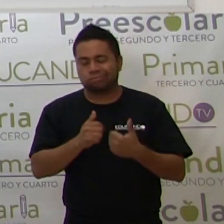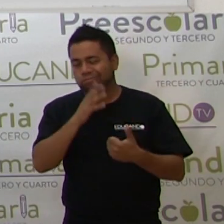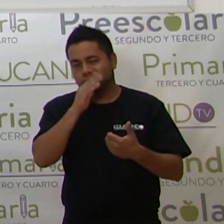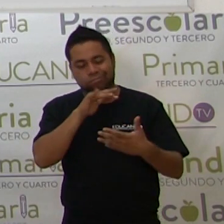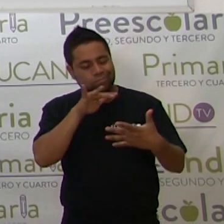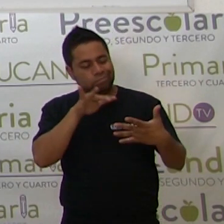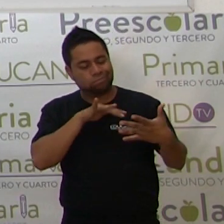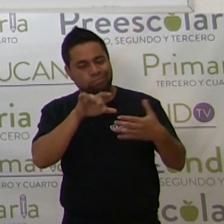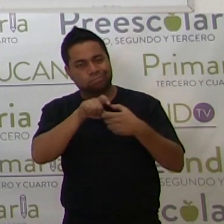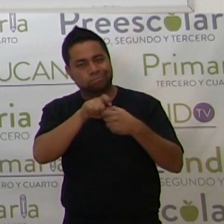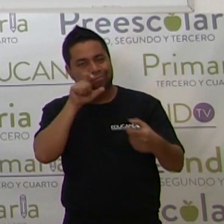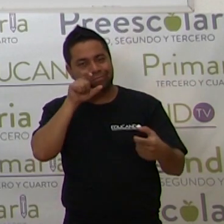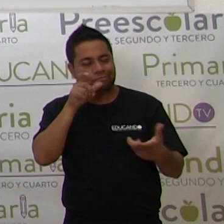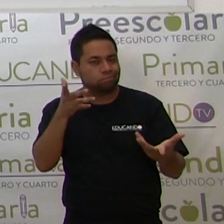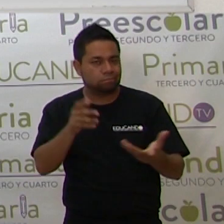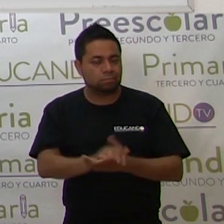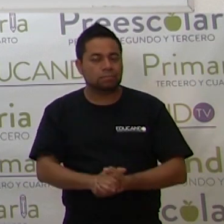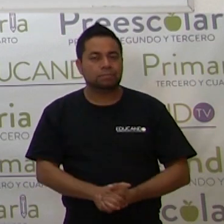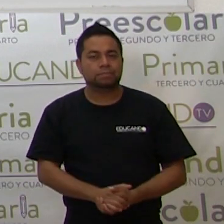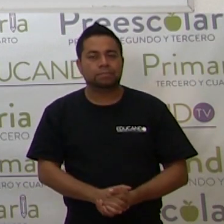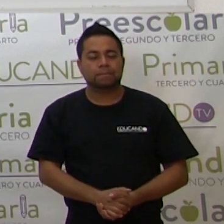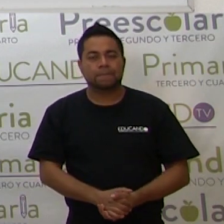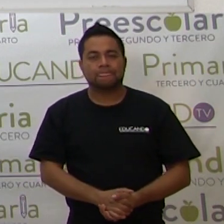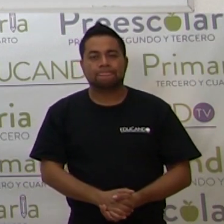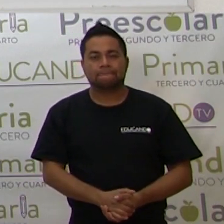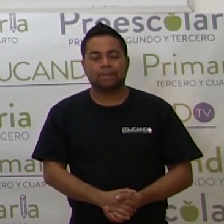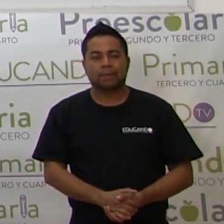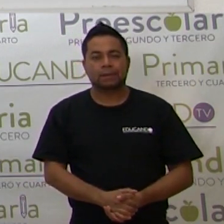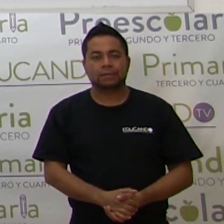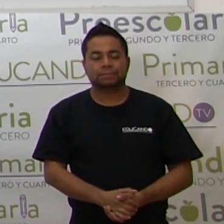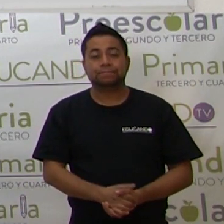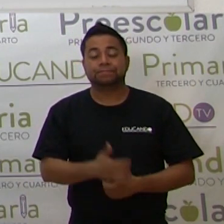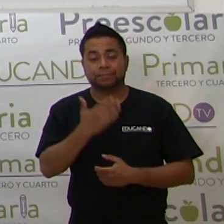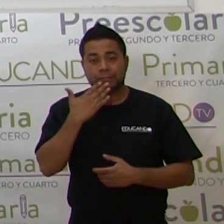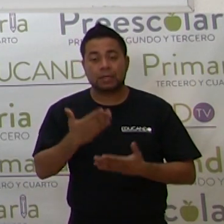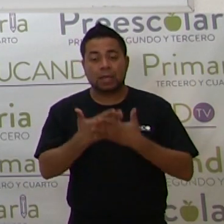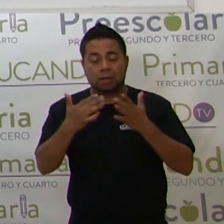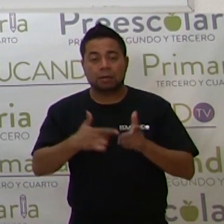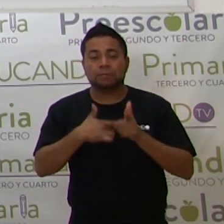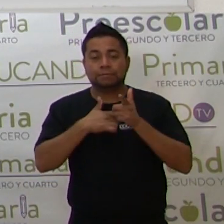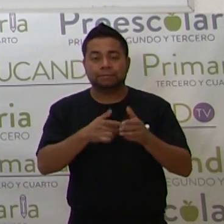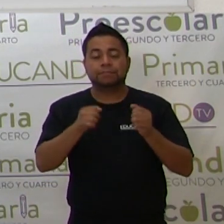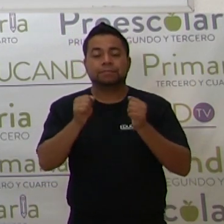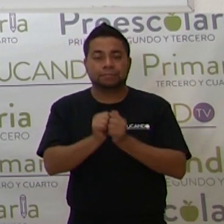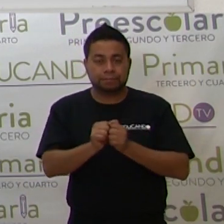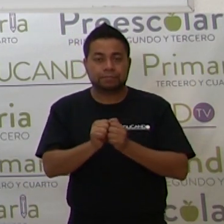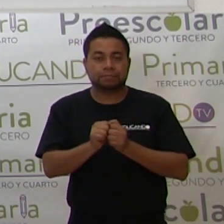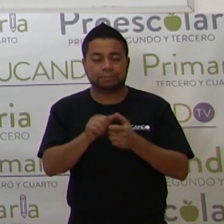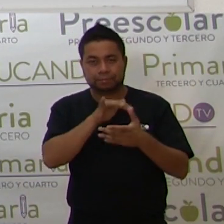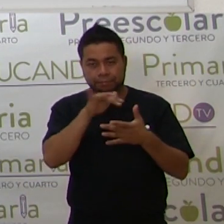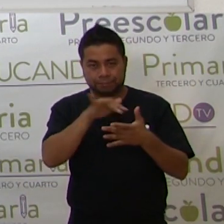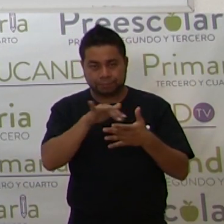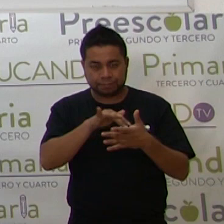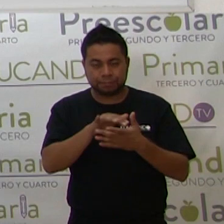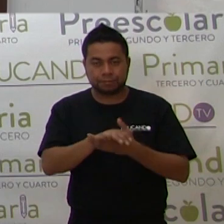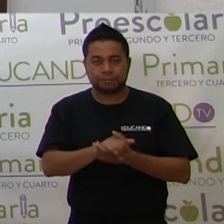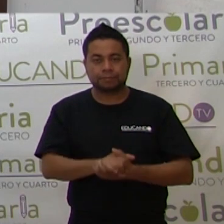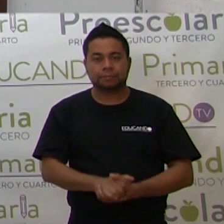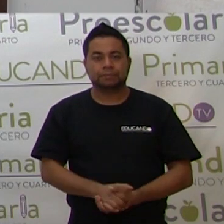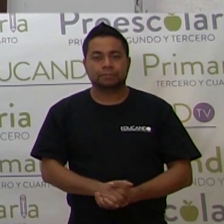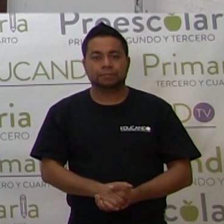el receptor de información. ¿Bien? Ahora, vamos a continuar con el texto, ¿bien? Dice